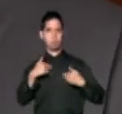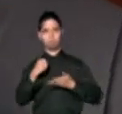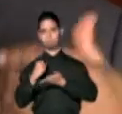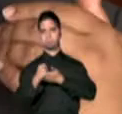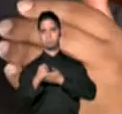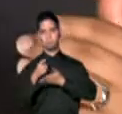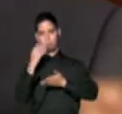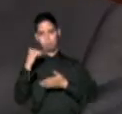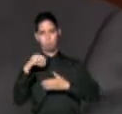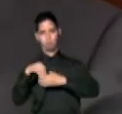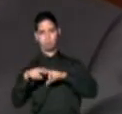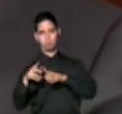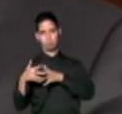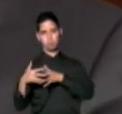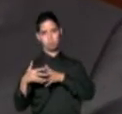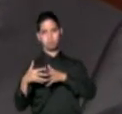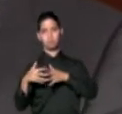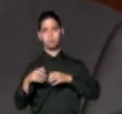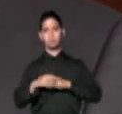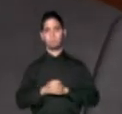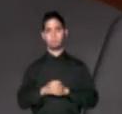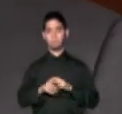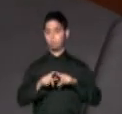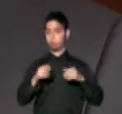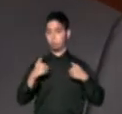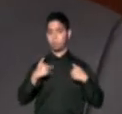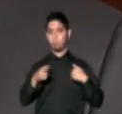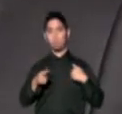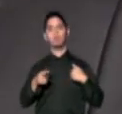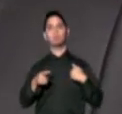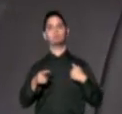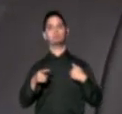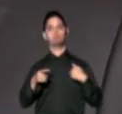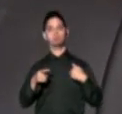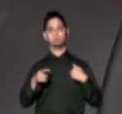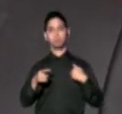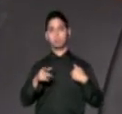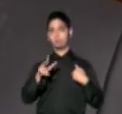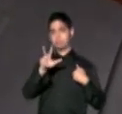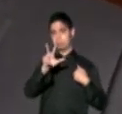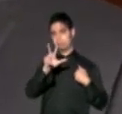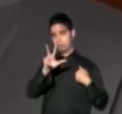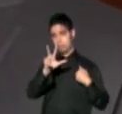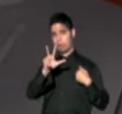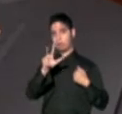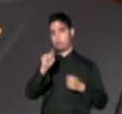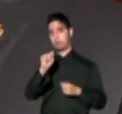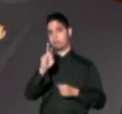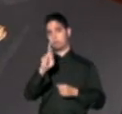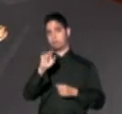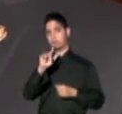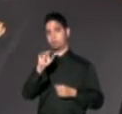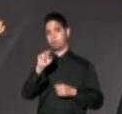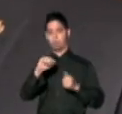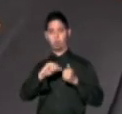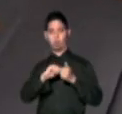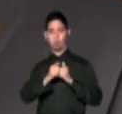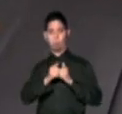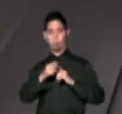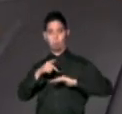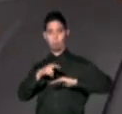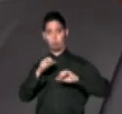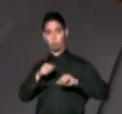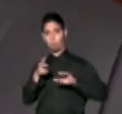¿no? Tenemos unas inversiones en infraestructura que está proponiendo de 3 trillones de dólares. Es ver cómo nos podemos insertar para que